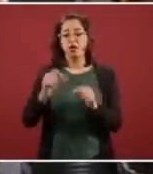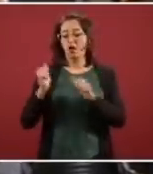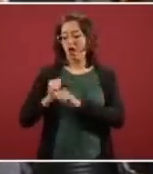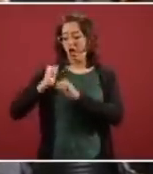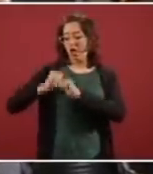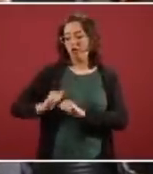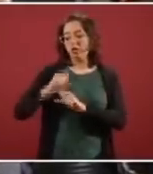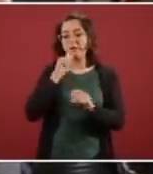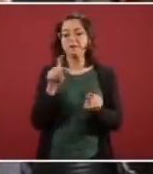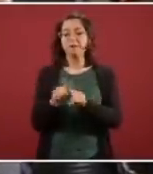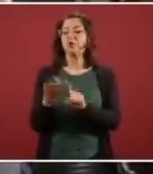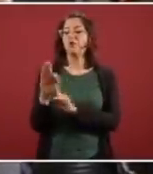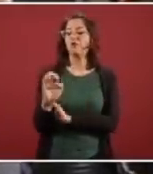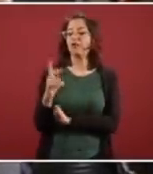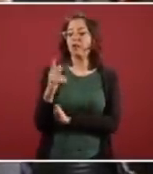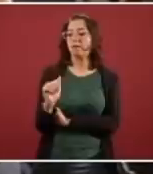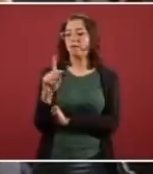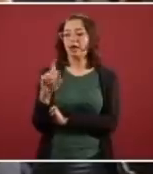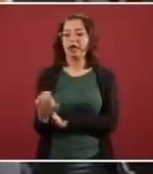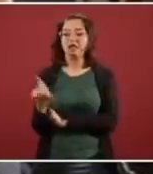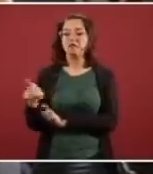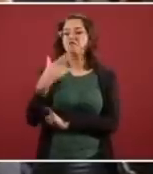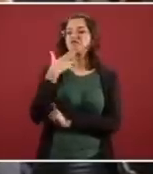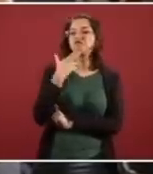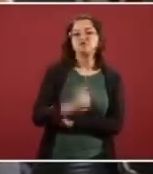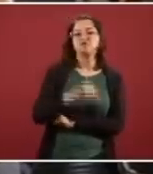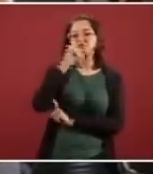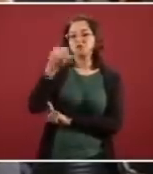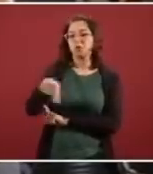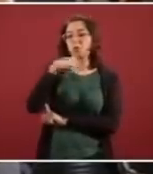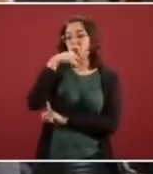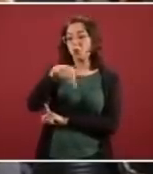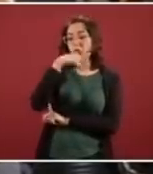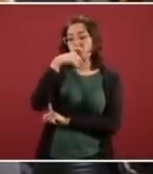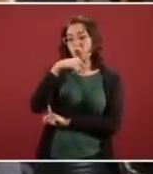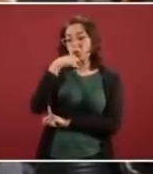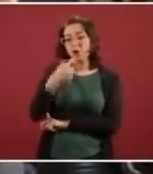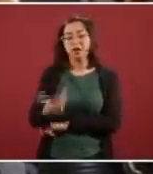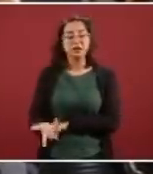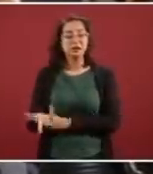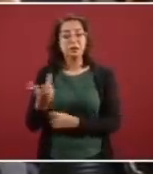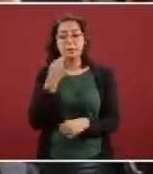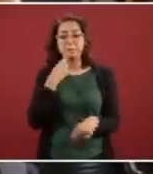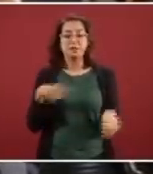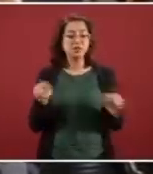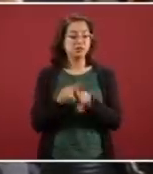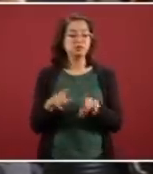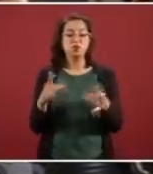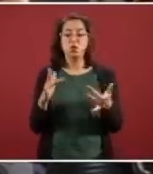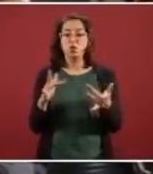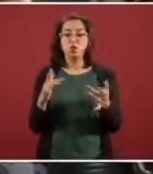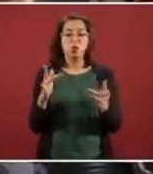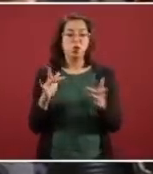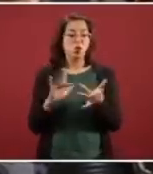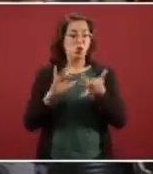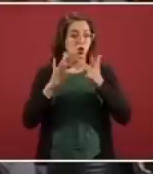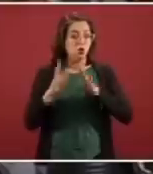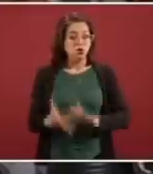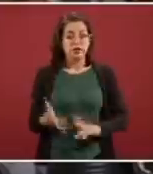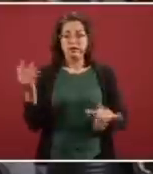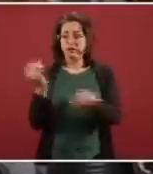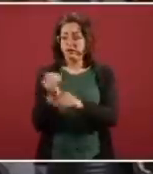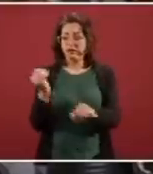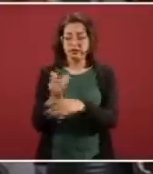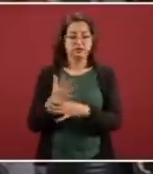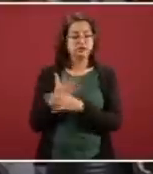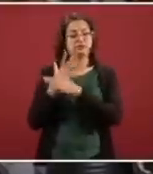la FEPADE, que poco útil ha sido, y así también ha sido señalada en estos espacios, debido a que sería un grave